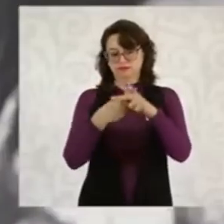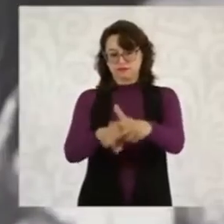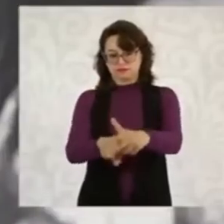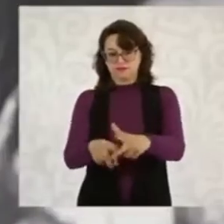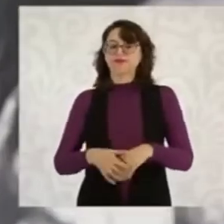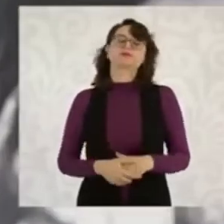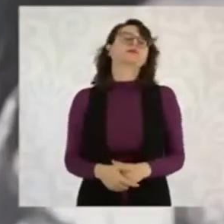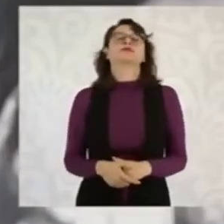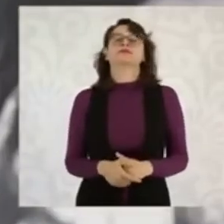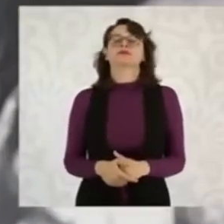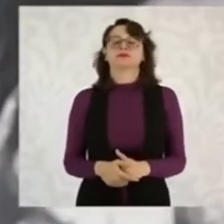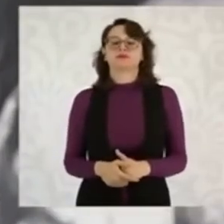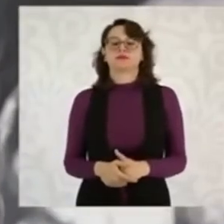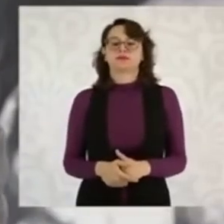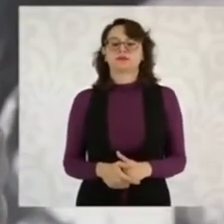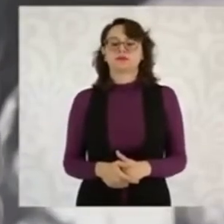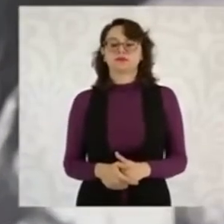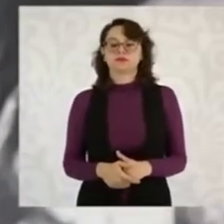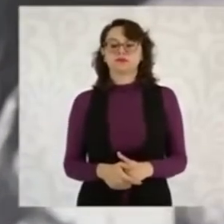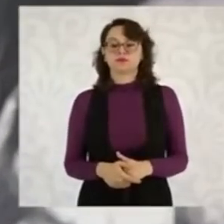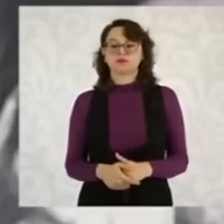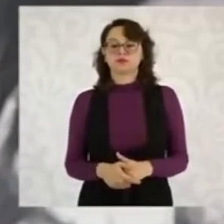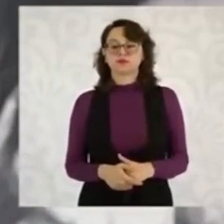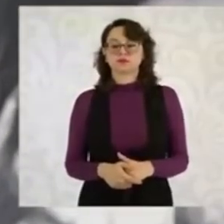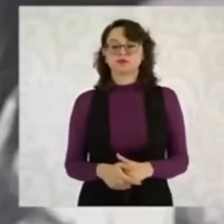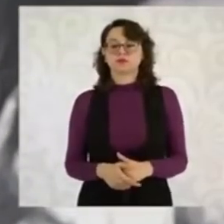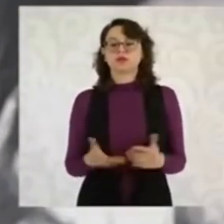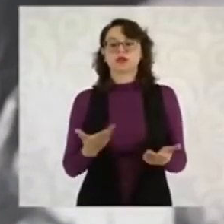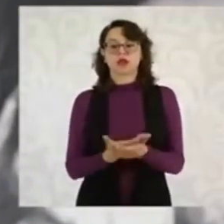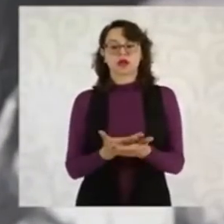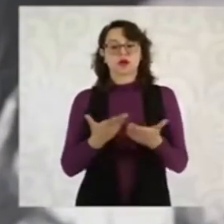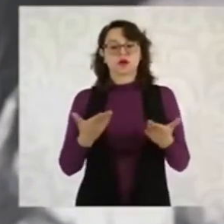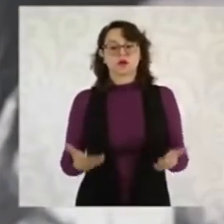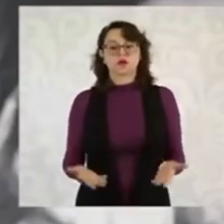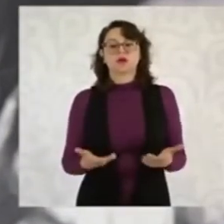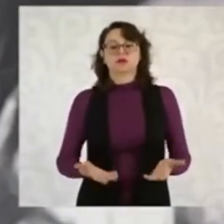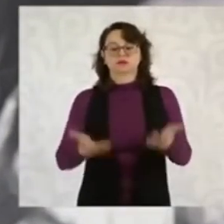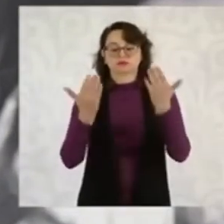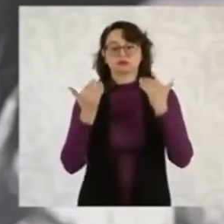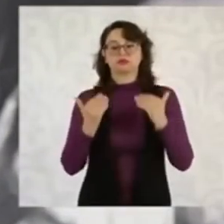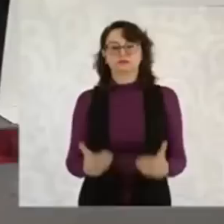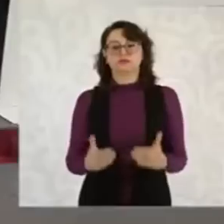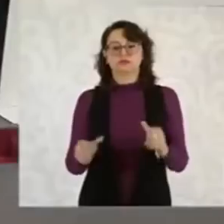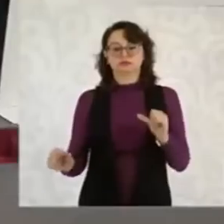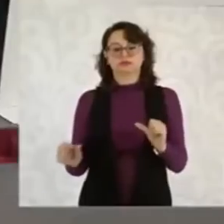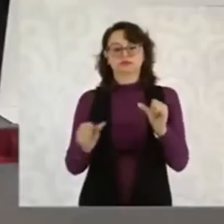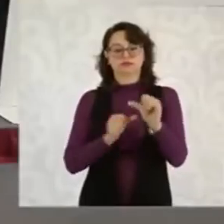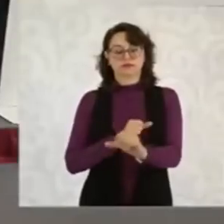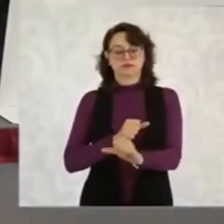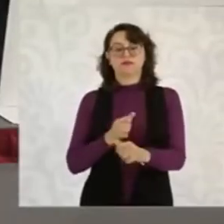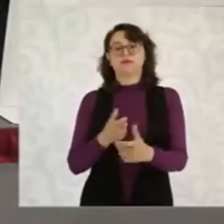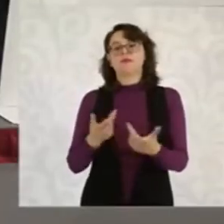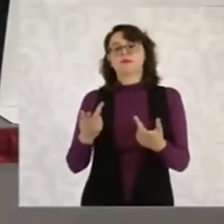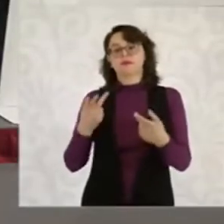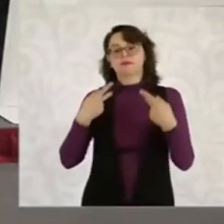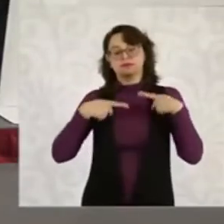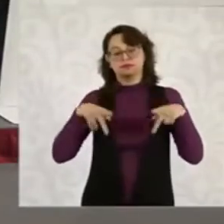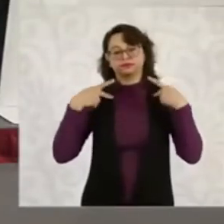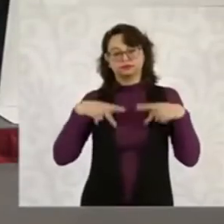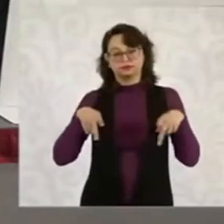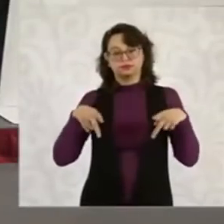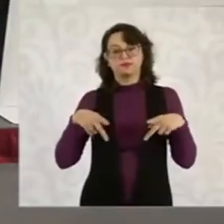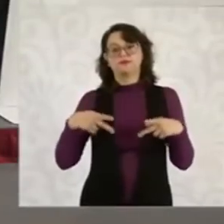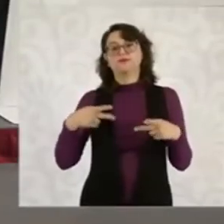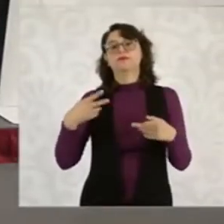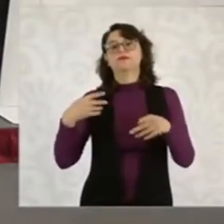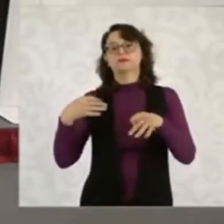esta presentación, nos gustaría además ceder la palabra a quienes son sin duda los protagonistas de esta reforma,